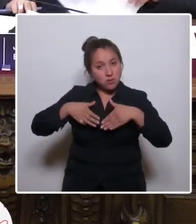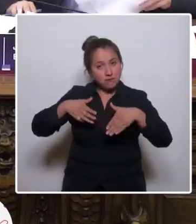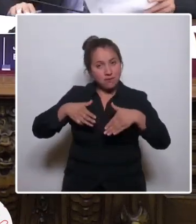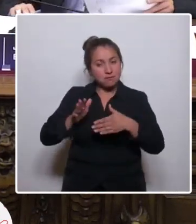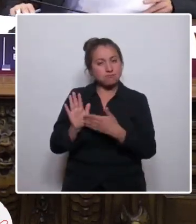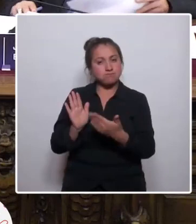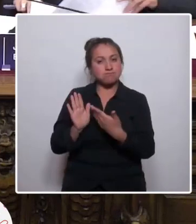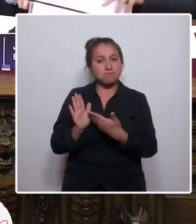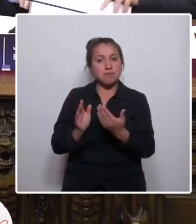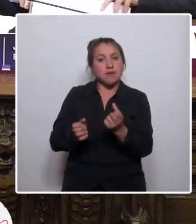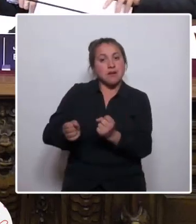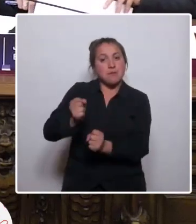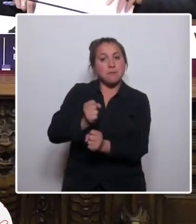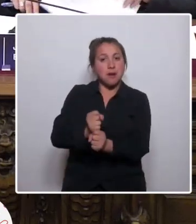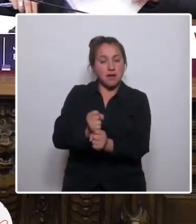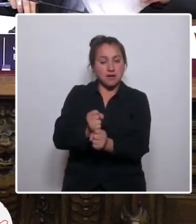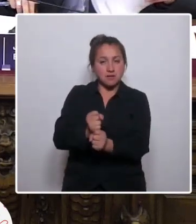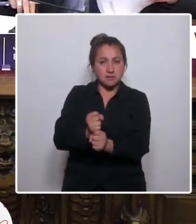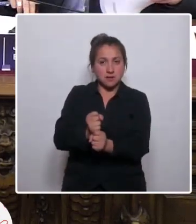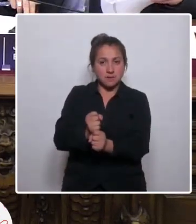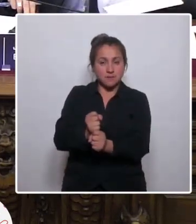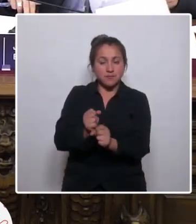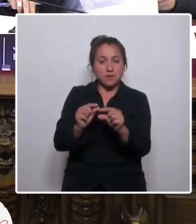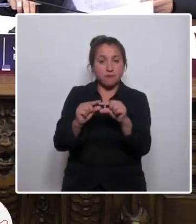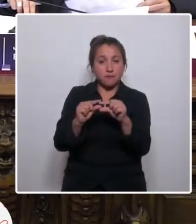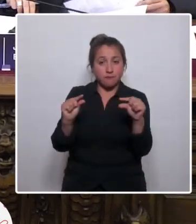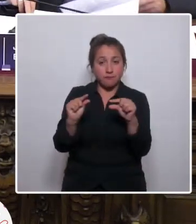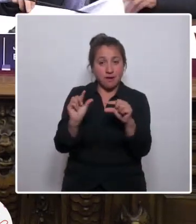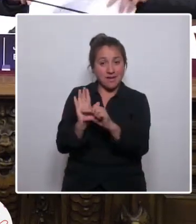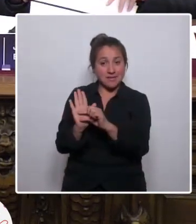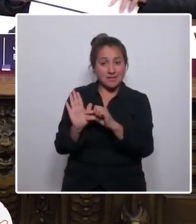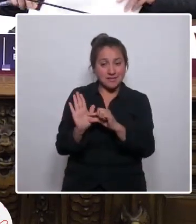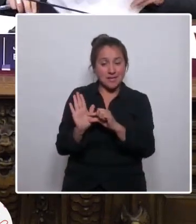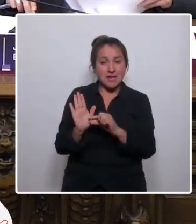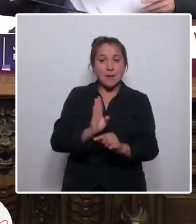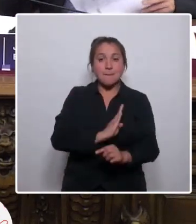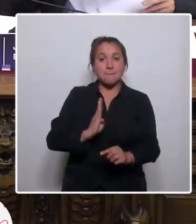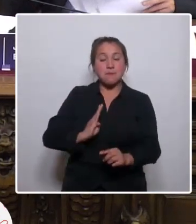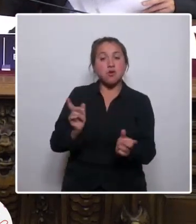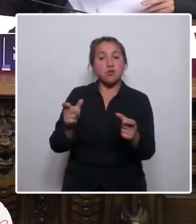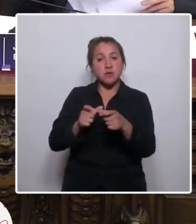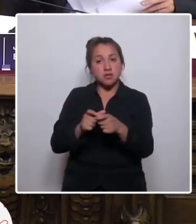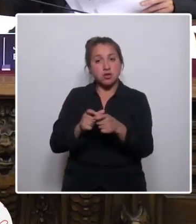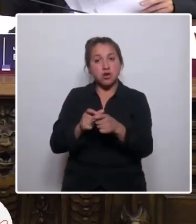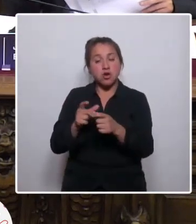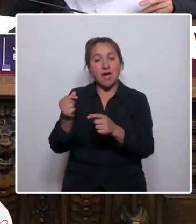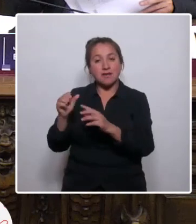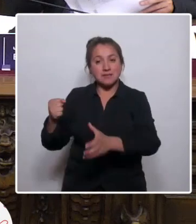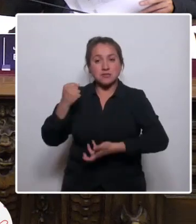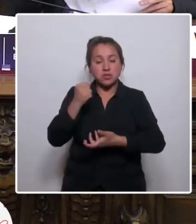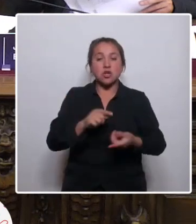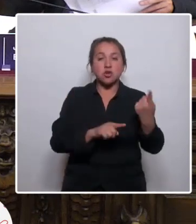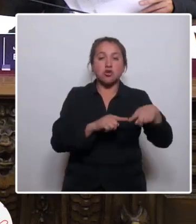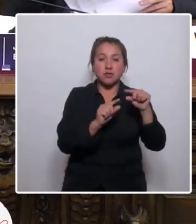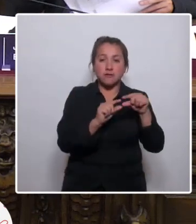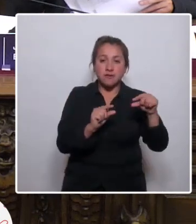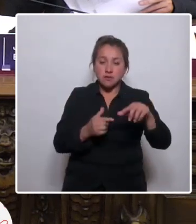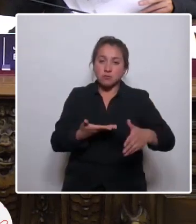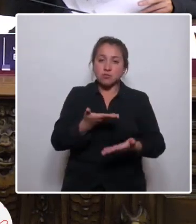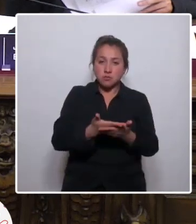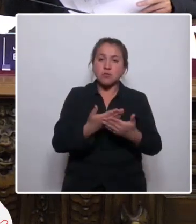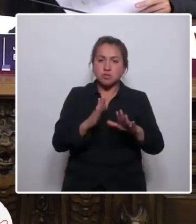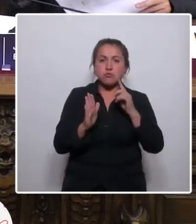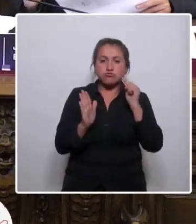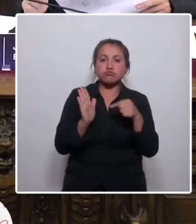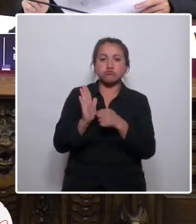que reemplaza la frase los miembros del comité de asignaciones por otra frase que propone que estaba en el